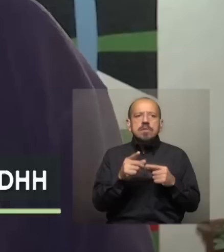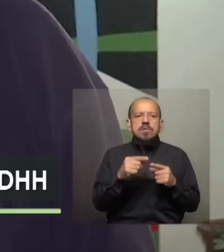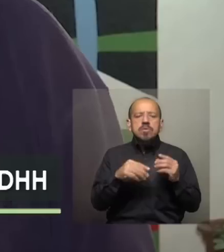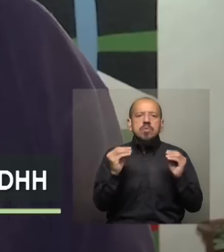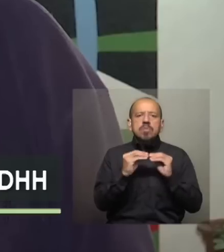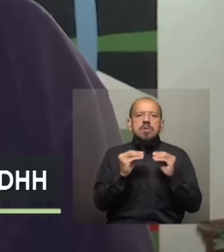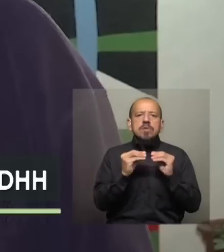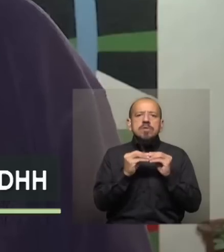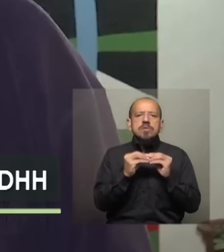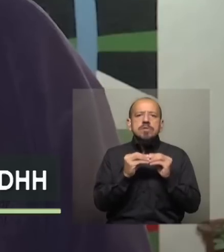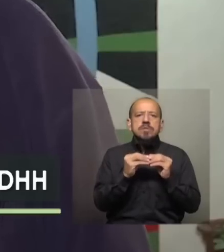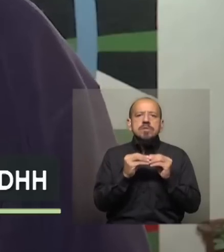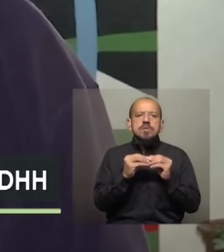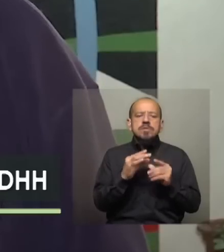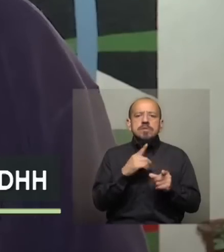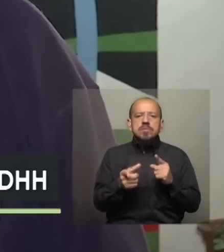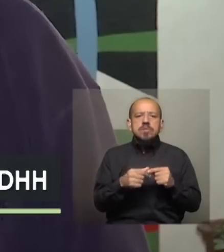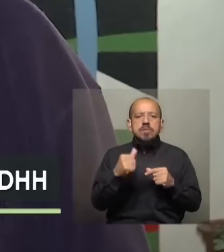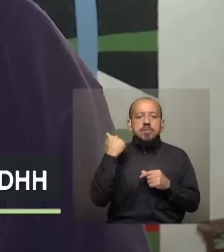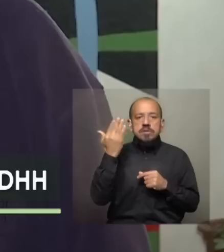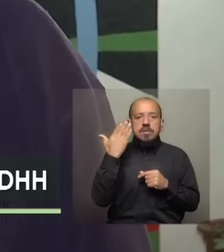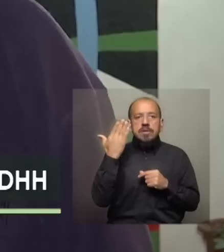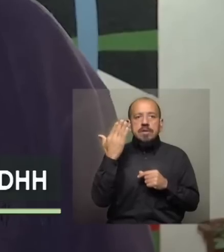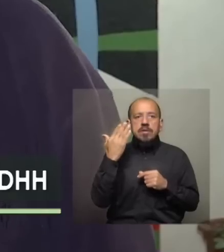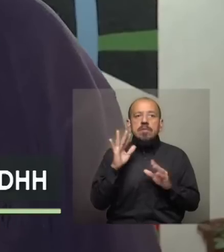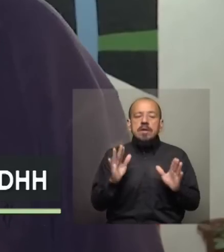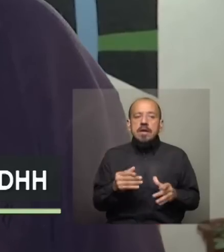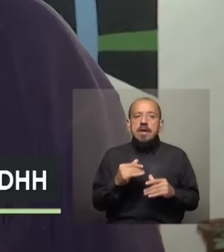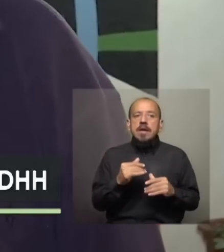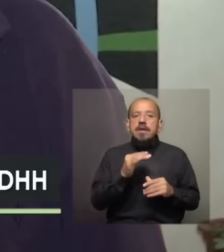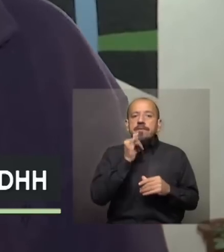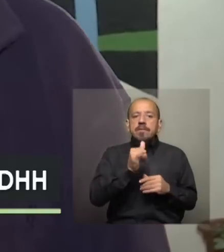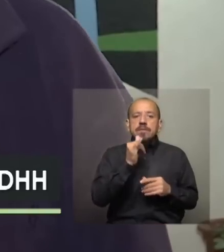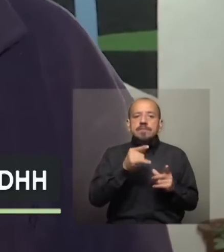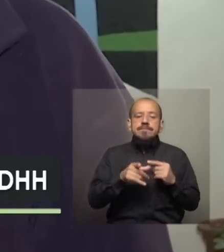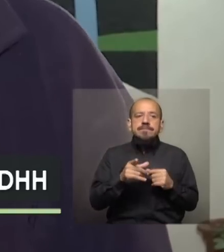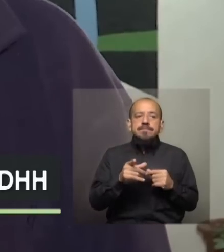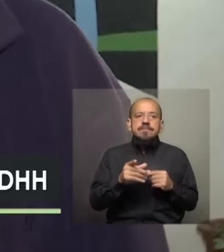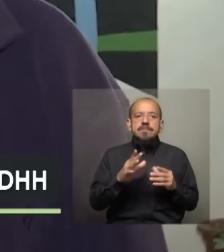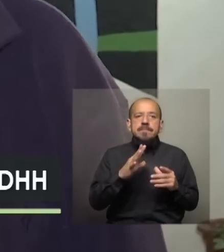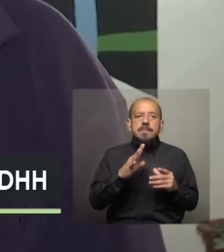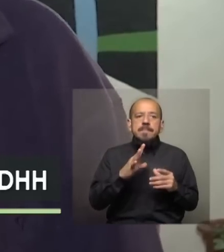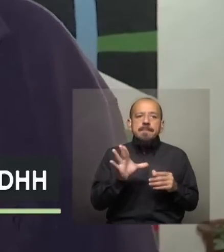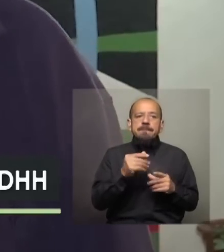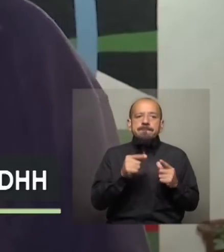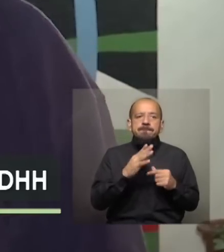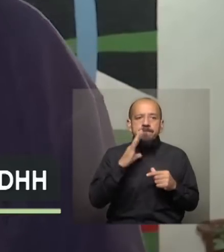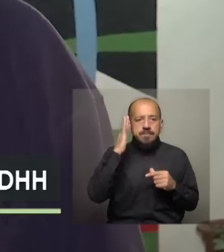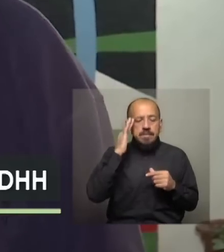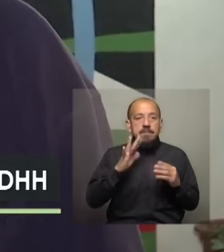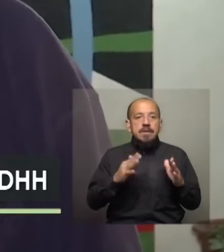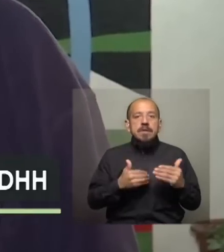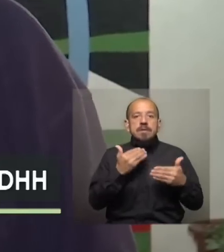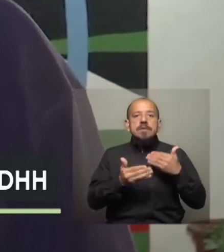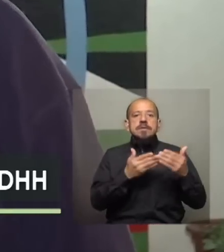que fue una resolución fue una asamblea de carácter informativo luego estamos todos comunicados para seguir avanzando